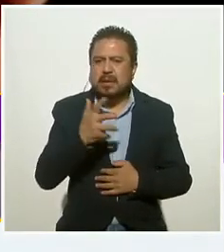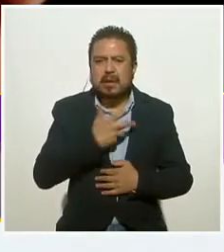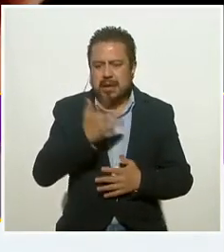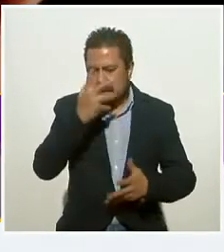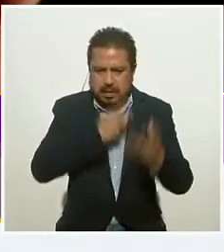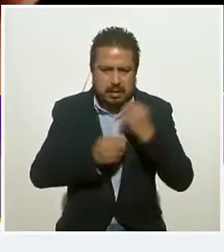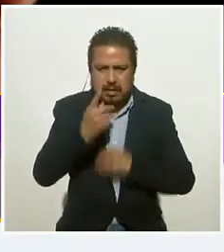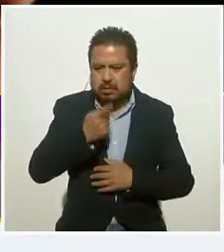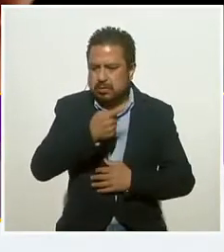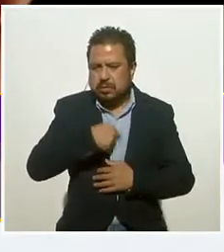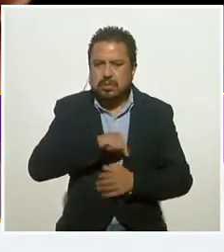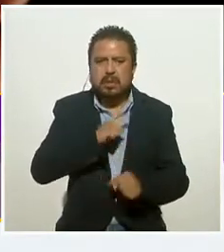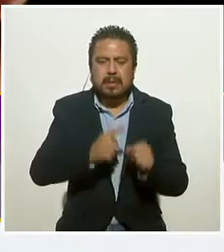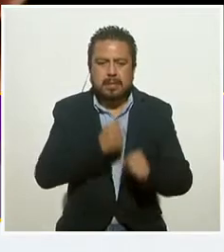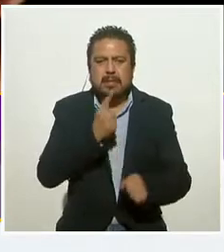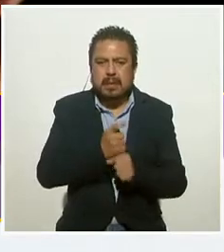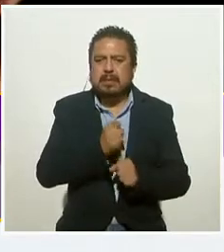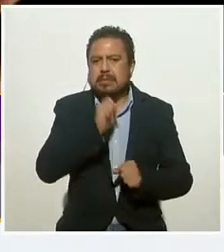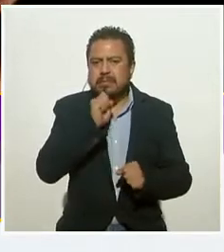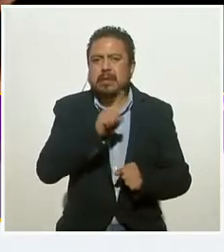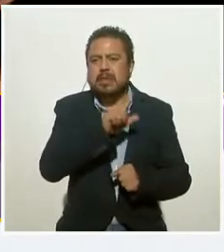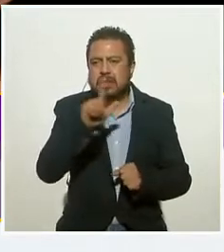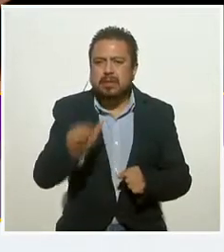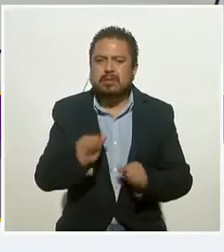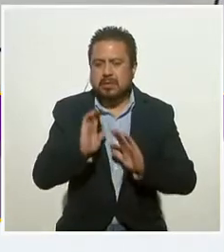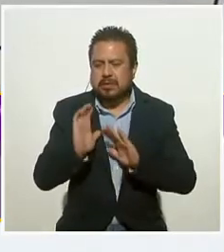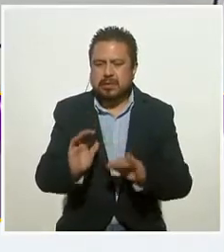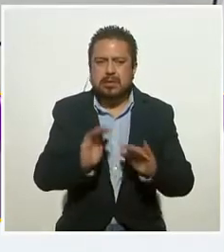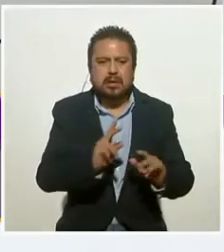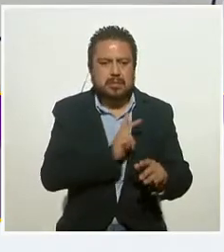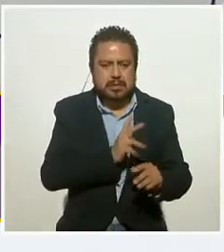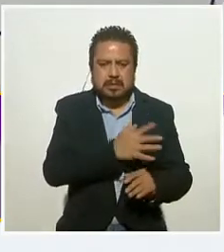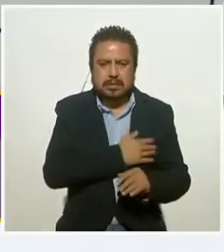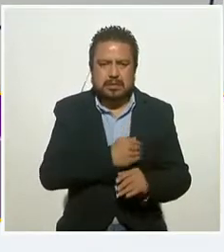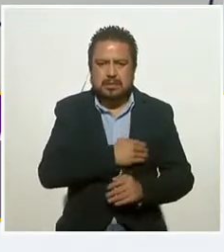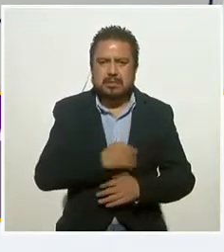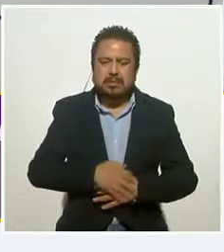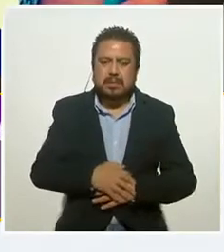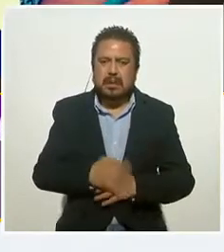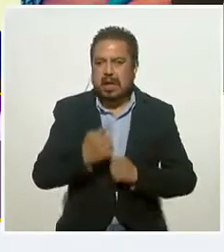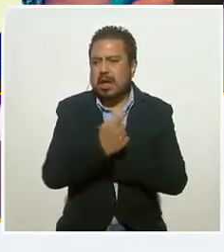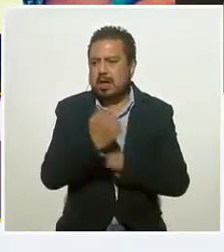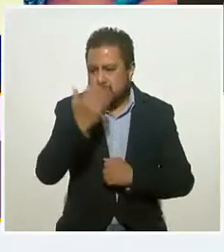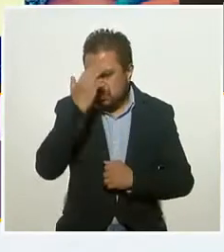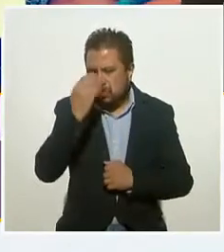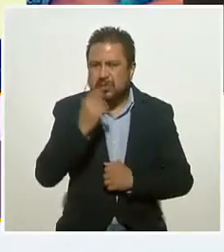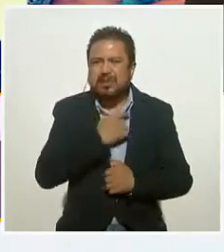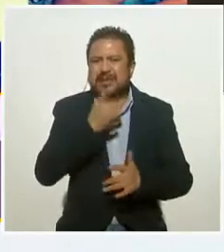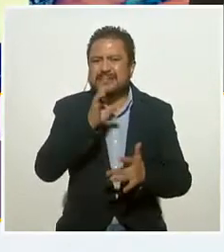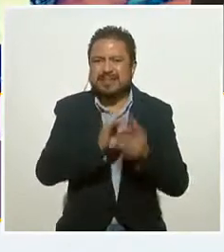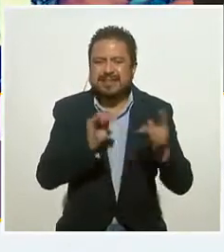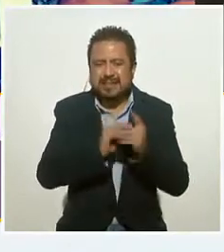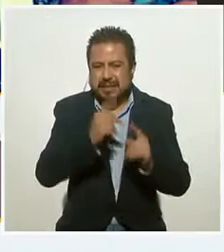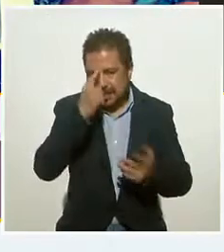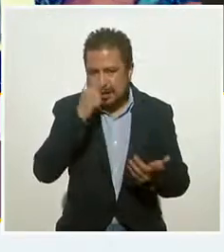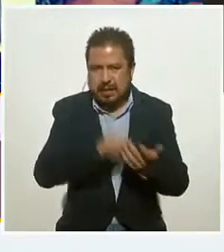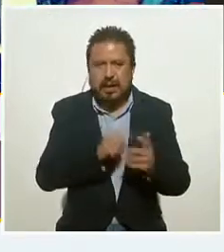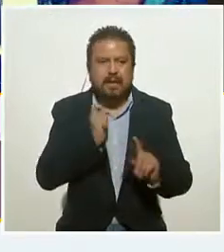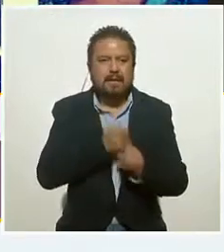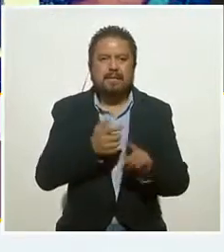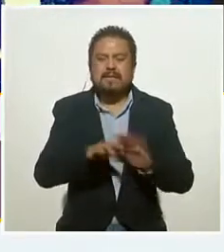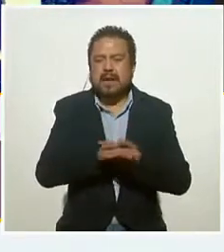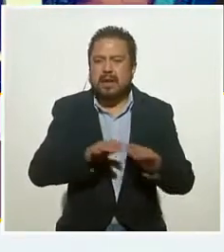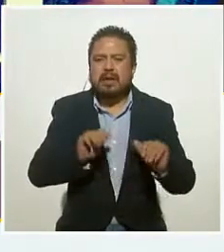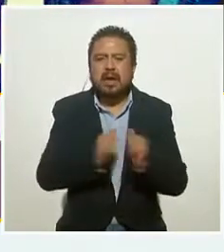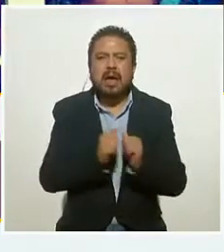aprender nosotros primero y, por supuesto, después enseñarles a nuestros niños? El autoconocimiento, como te decía, creo que realmente es la base, pero algo